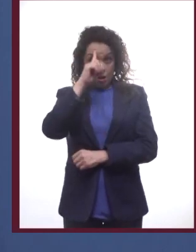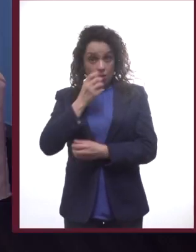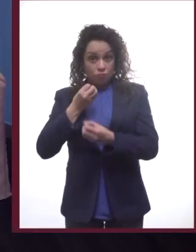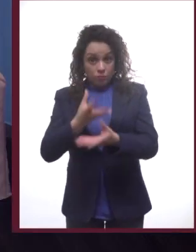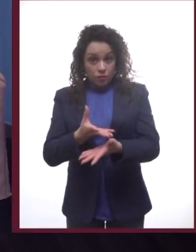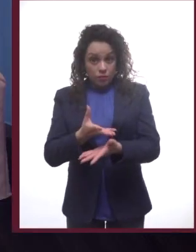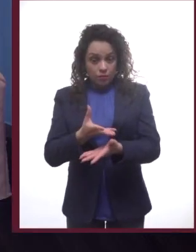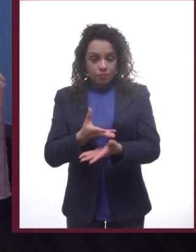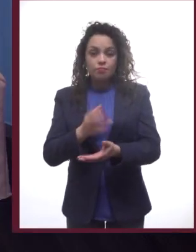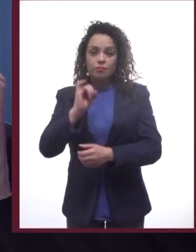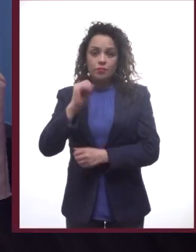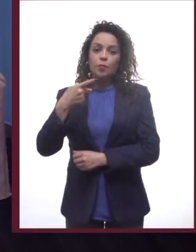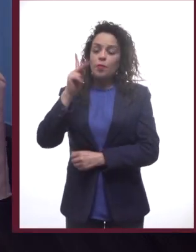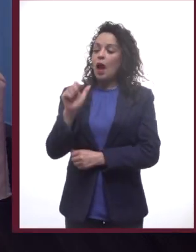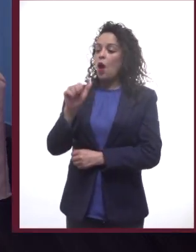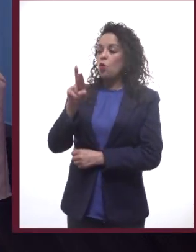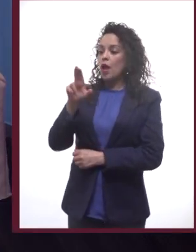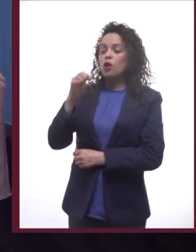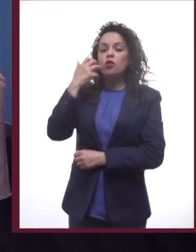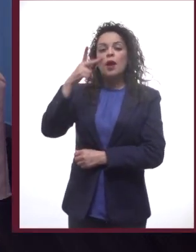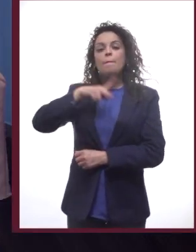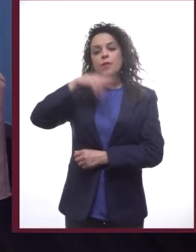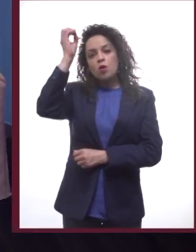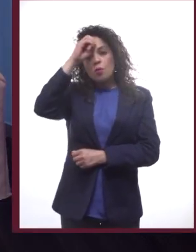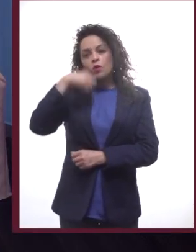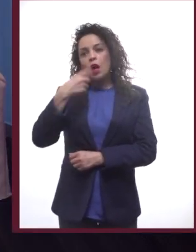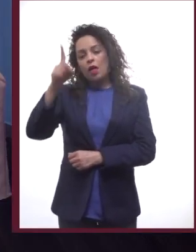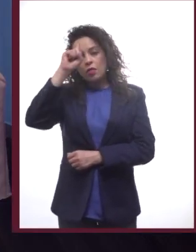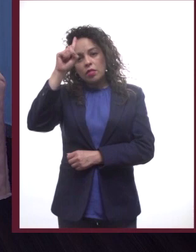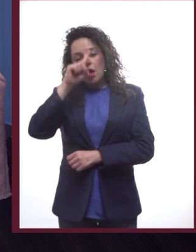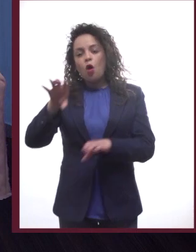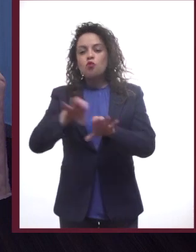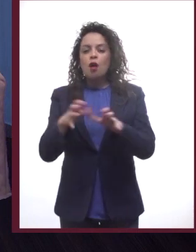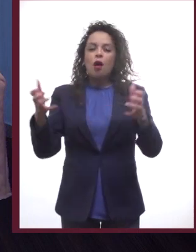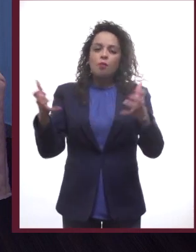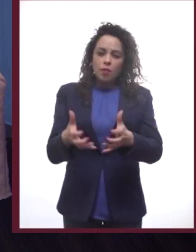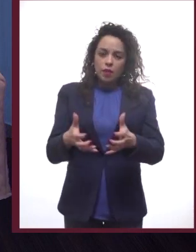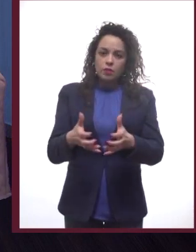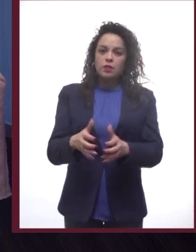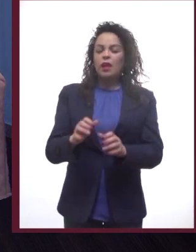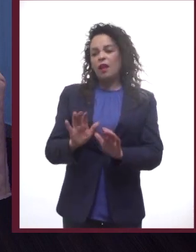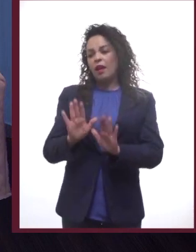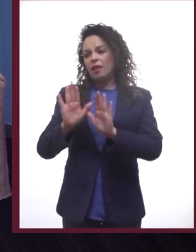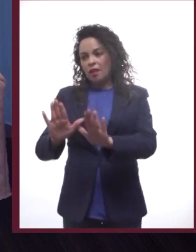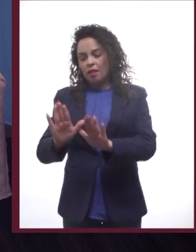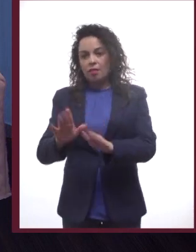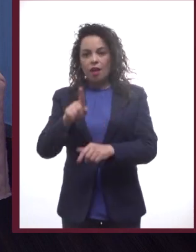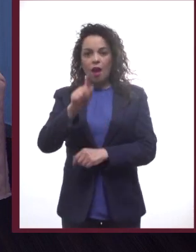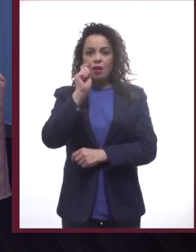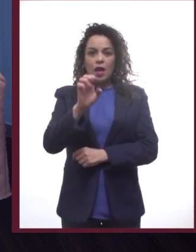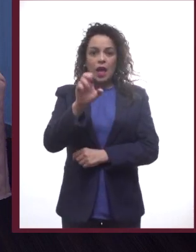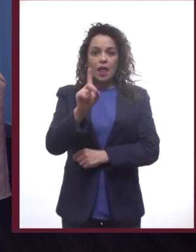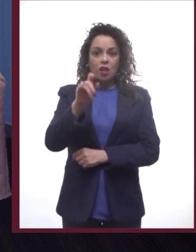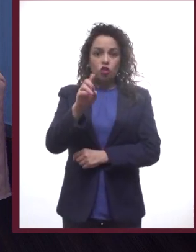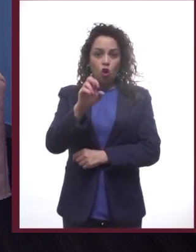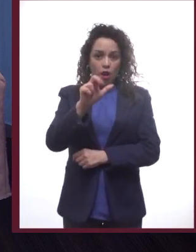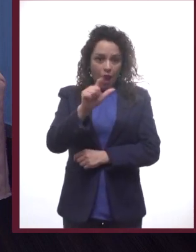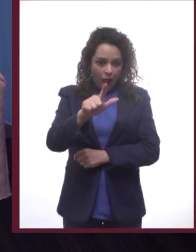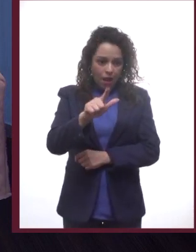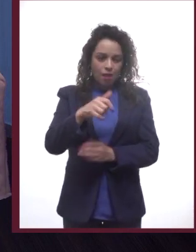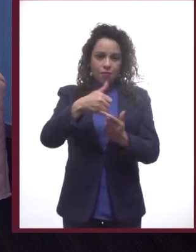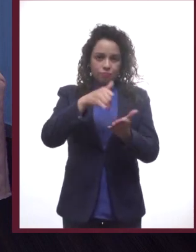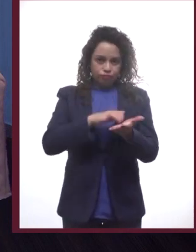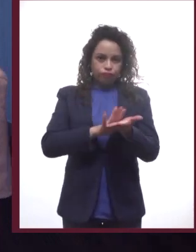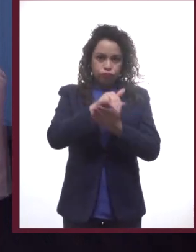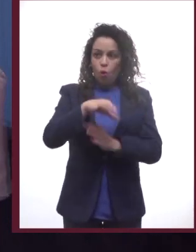retroalimentación? Es que Aurelio quiere que yo le dé mis comentarios y le sugiera qué hacer. Si se queda en un editorial o lo publica él mismo.